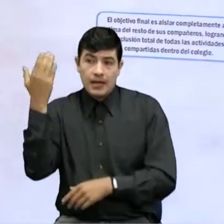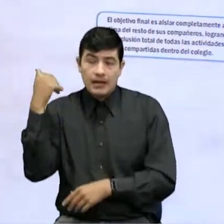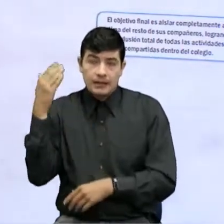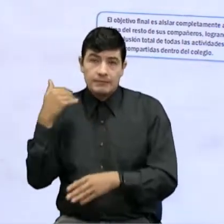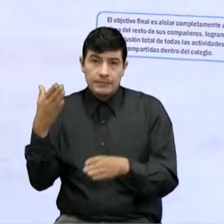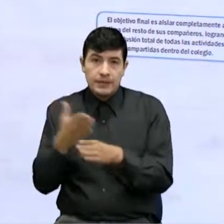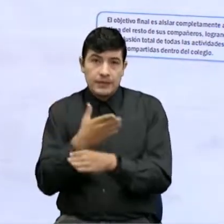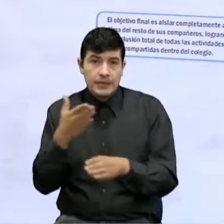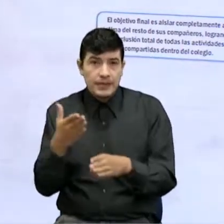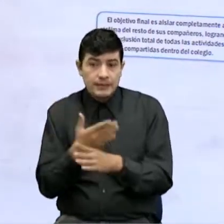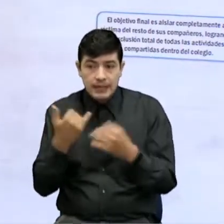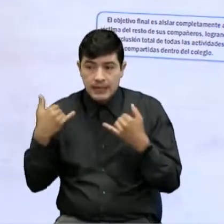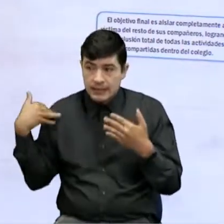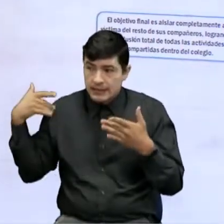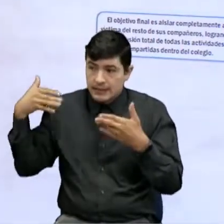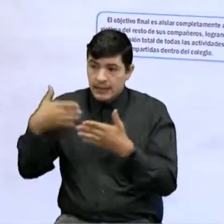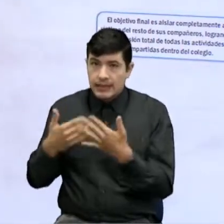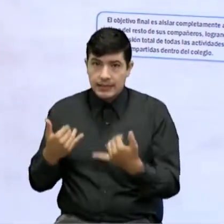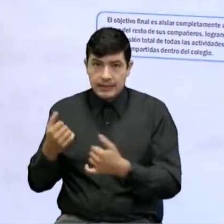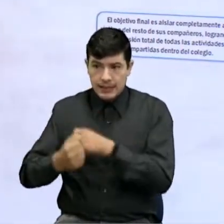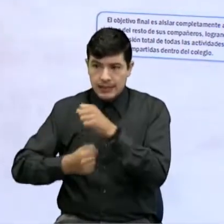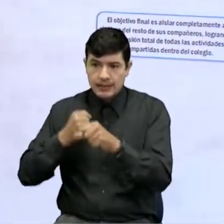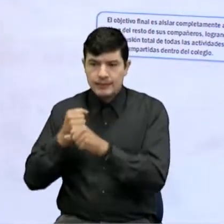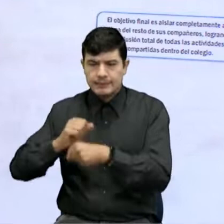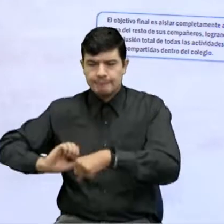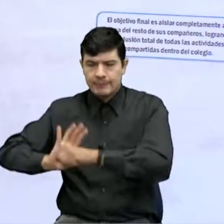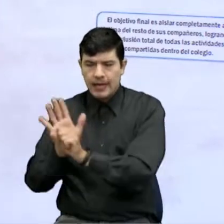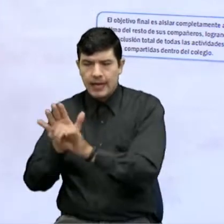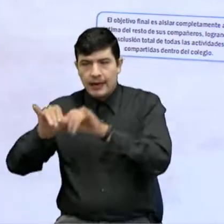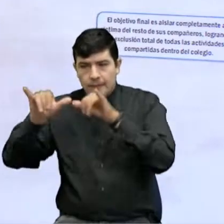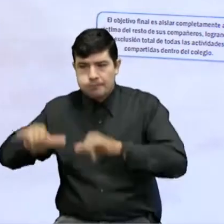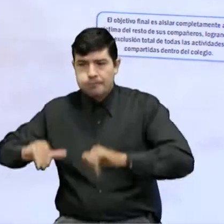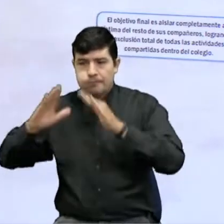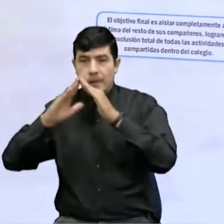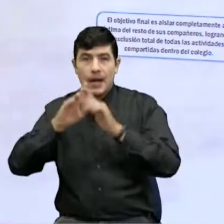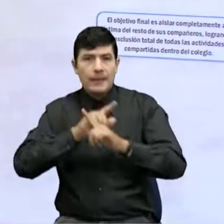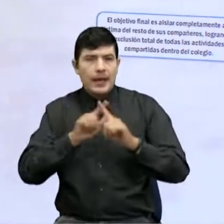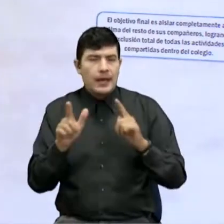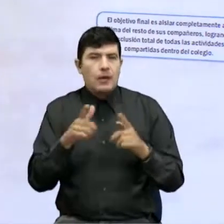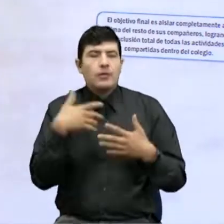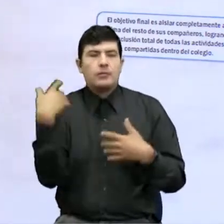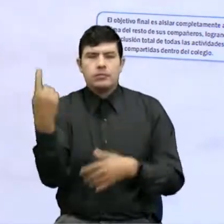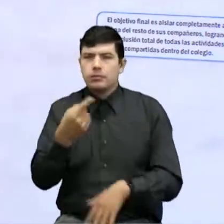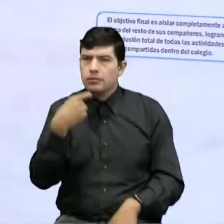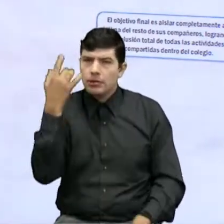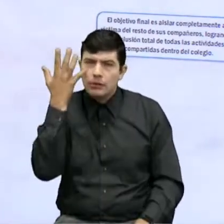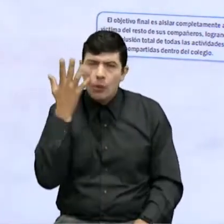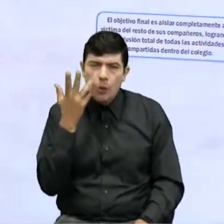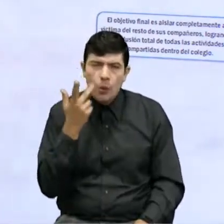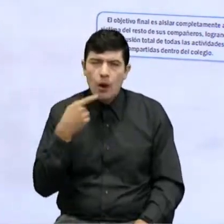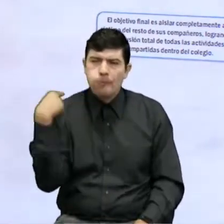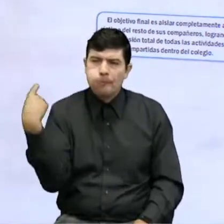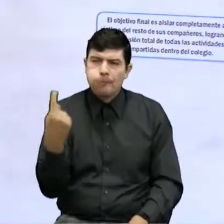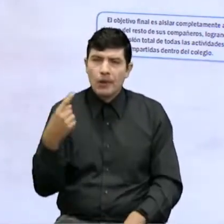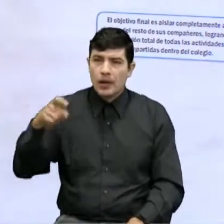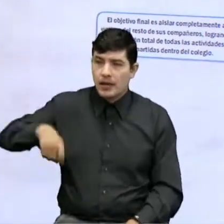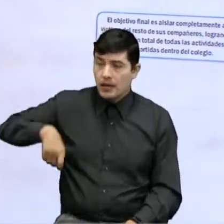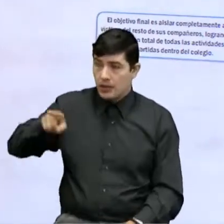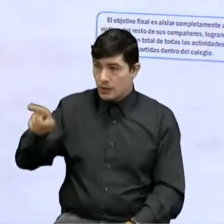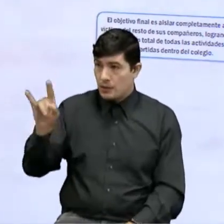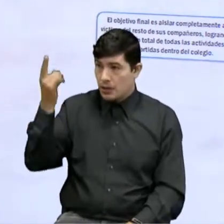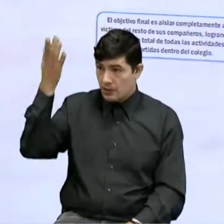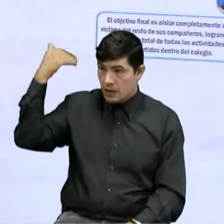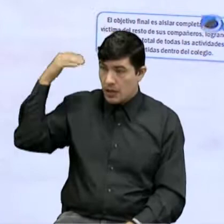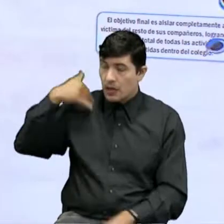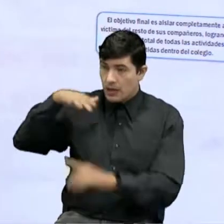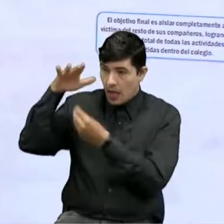la mayor parte hemos estado en pandemia y en nuestras casitas, pero es algo que se presenta a diario en las escuelas. Adriana, ¿alguna vez te hicieron acoso, te